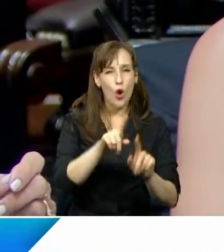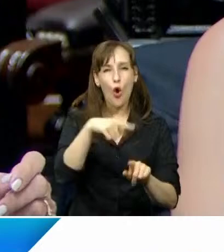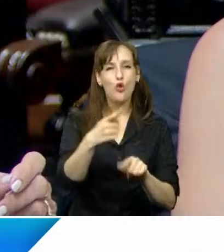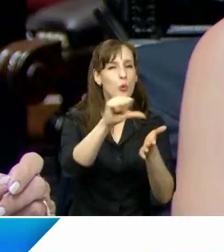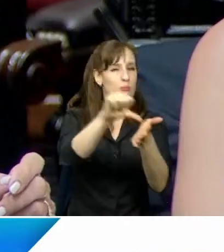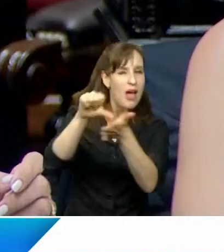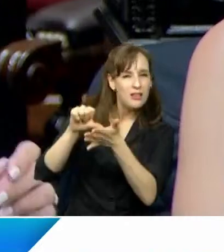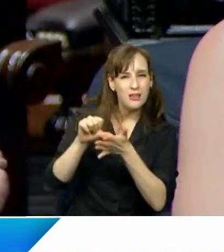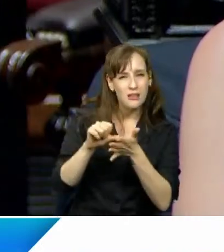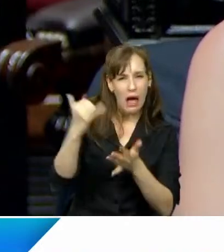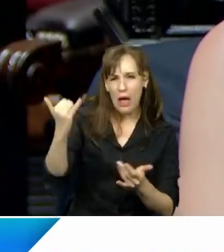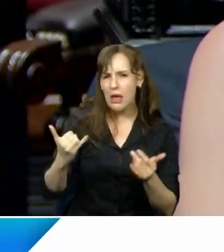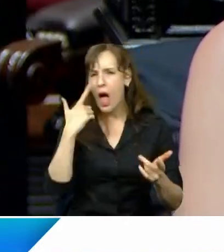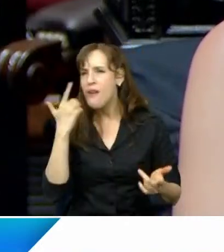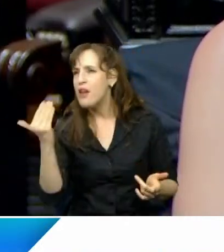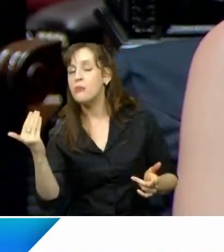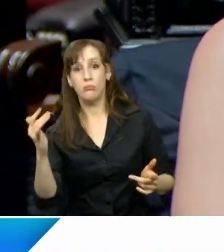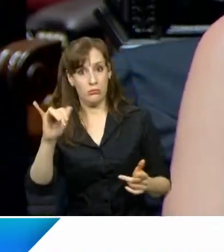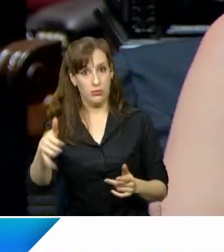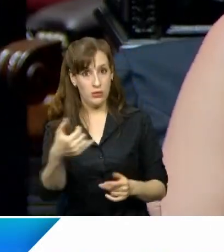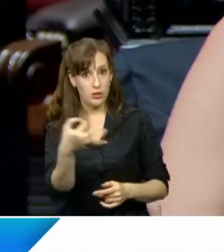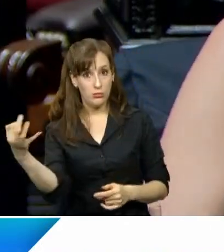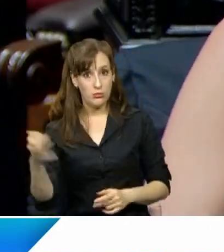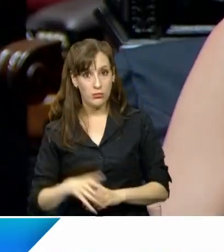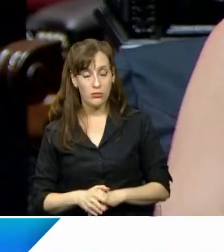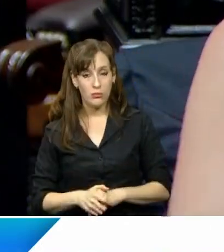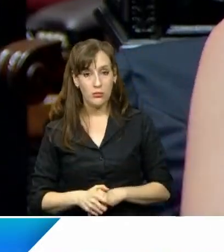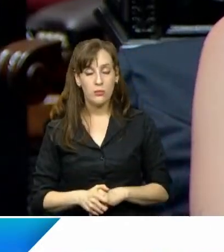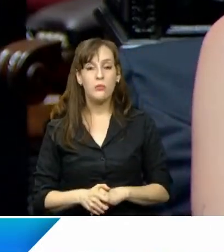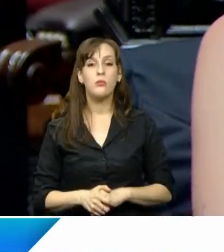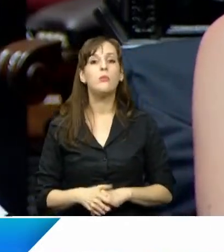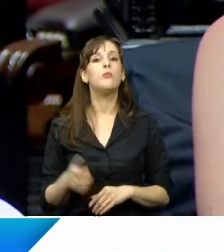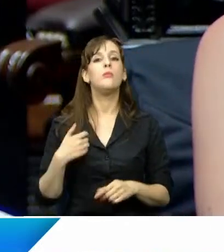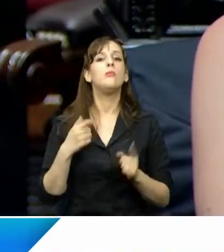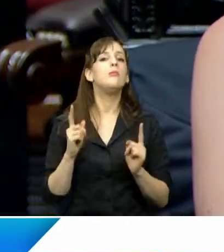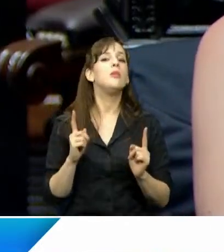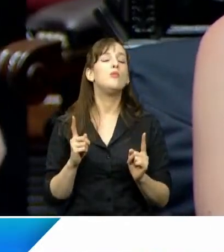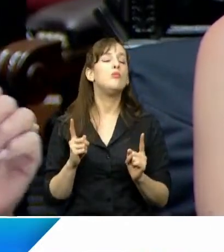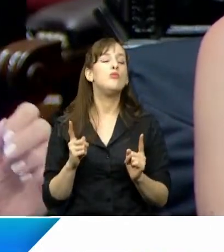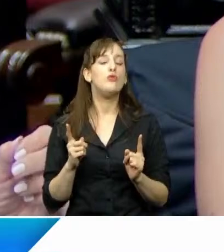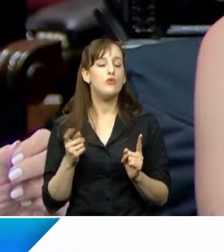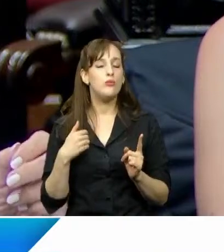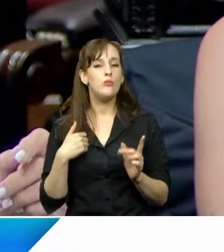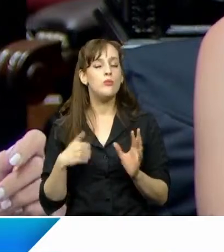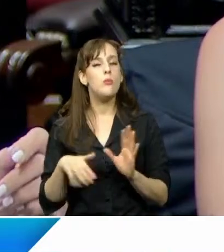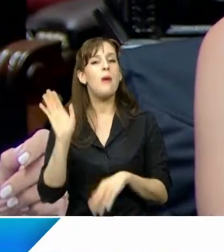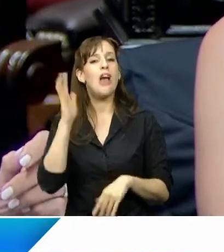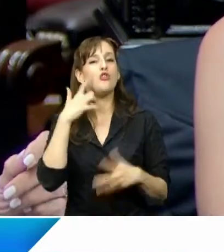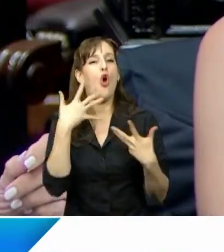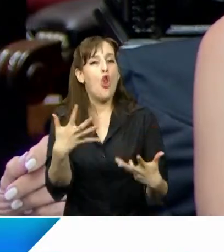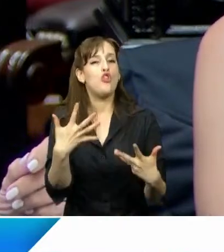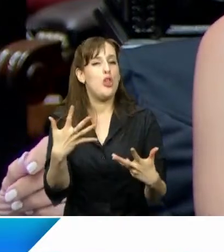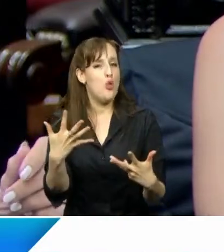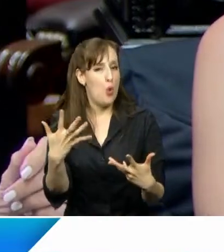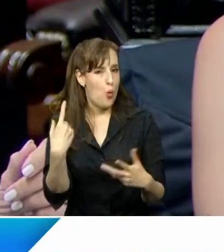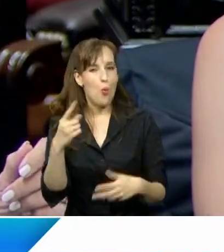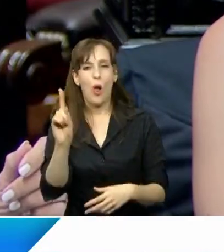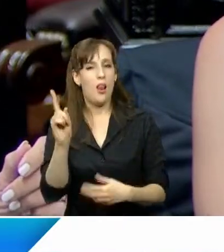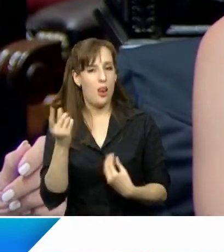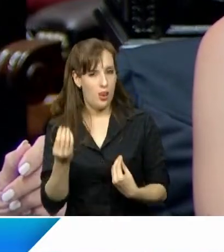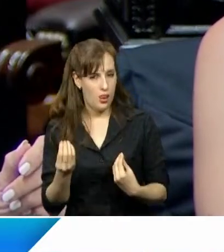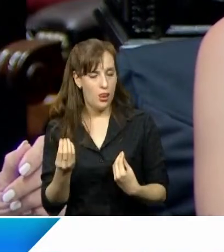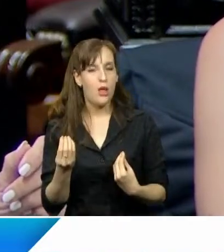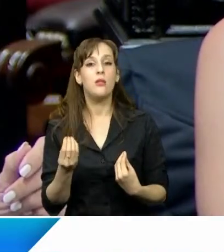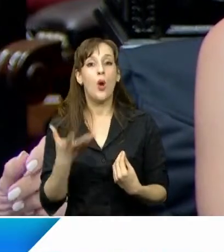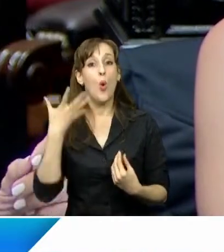sí. El caso más próximo a la Argentina, o el más conocido, fue el juicio en ausencia que se llevó